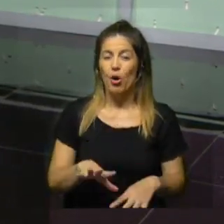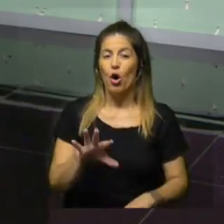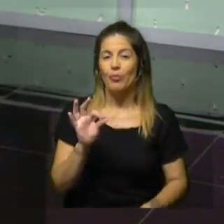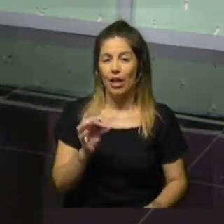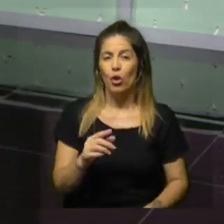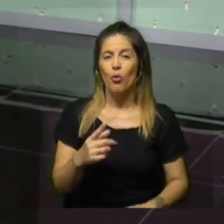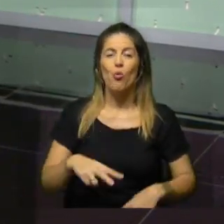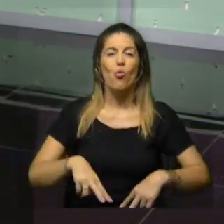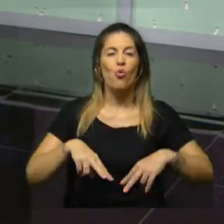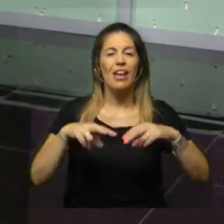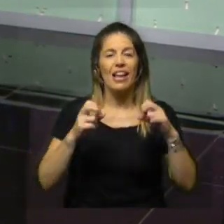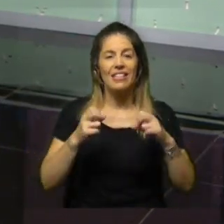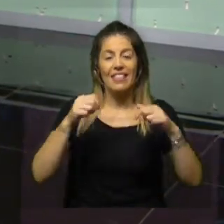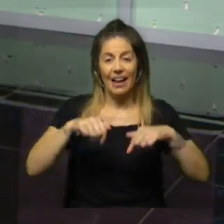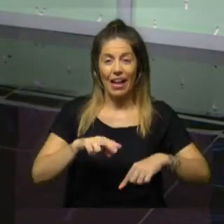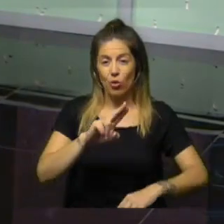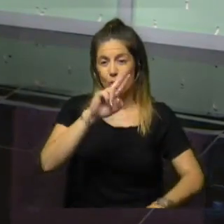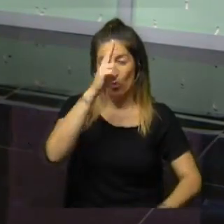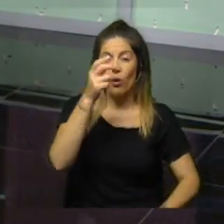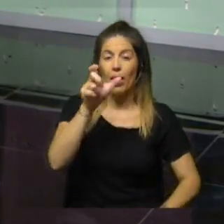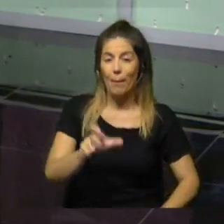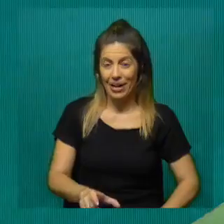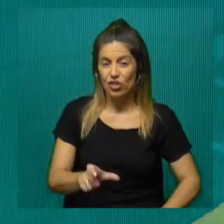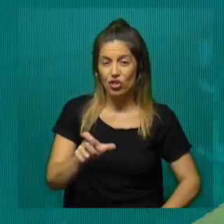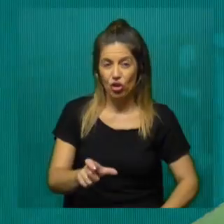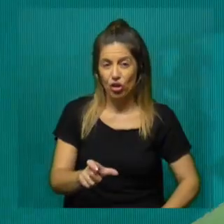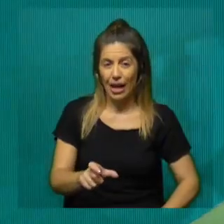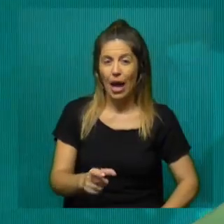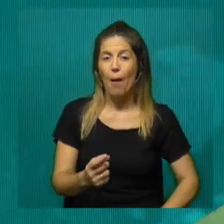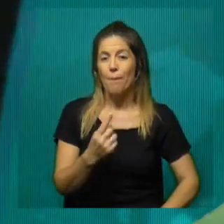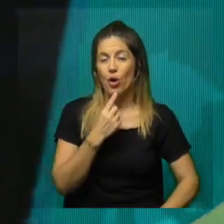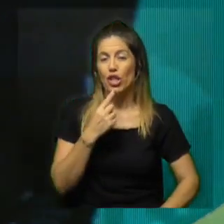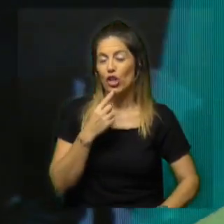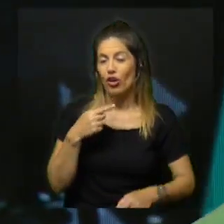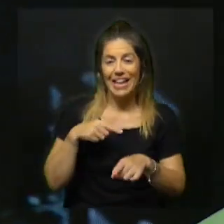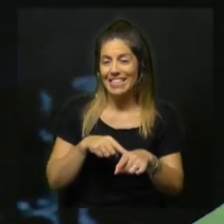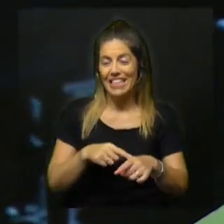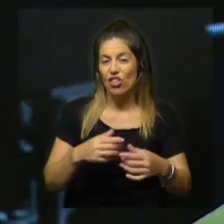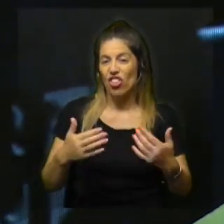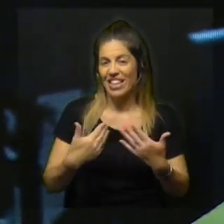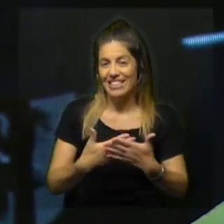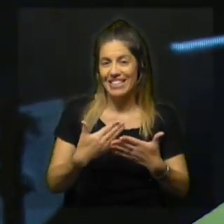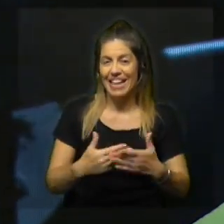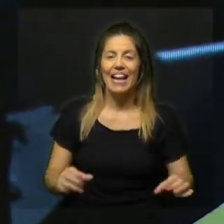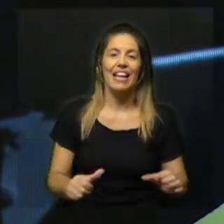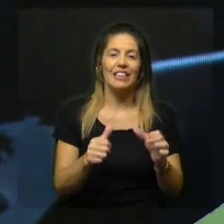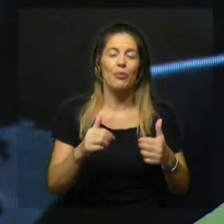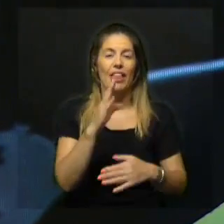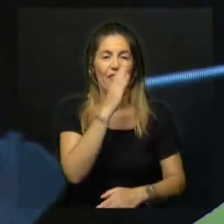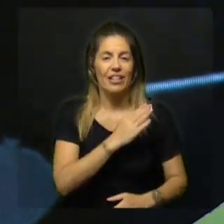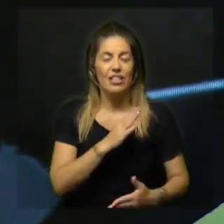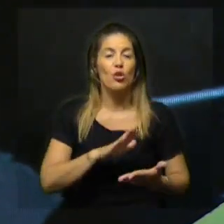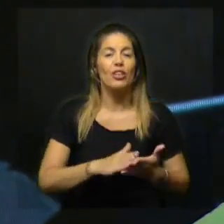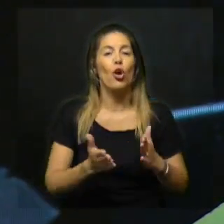un análisis desde Uruguay con una persona, un politólogo que ha seguido muy de cerca todo lo que es la actividad de Brasil, sobre todo en este último